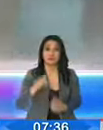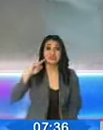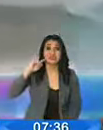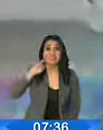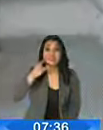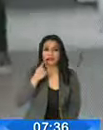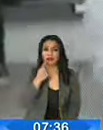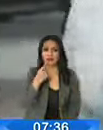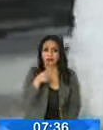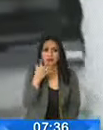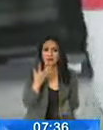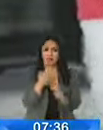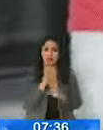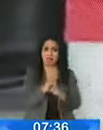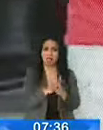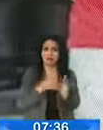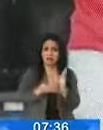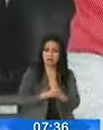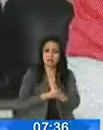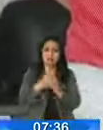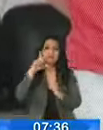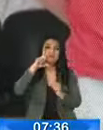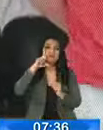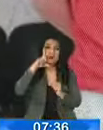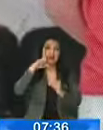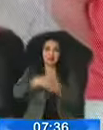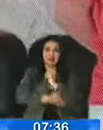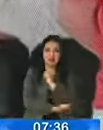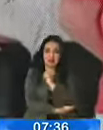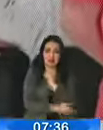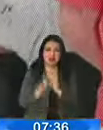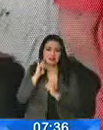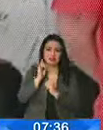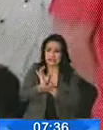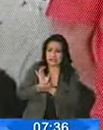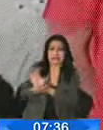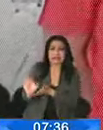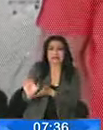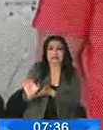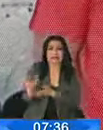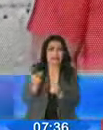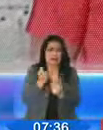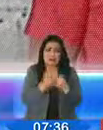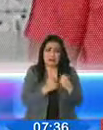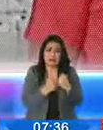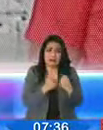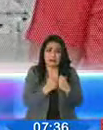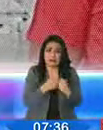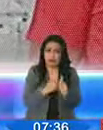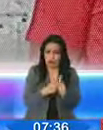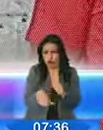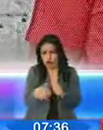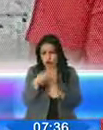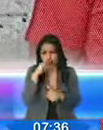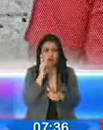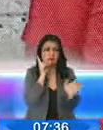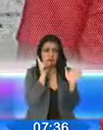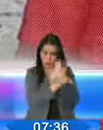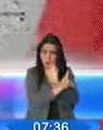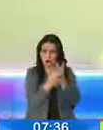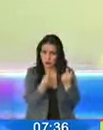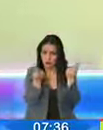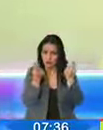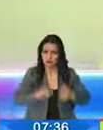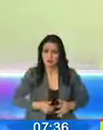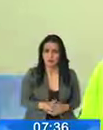habría tratado de tocar sus partes íntimas. La niña impidió ese acto y de inmediato, junto a otro menor, denunciaron el hecho.